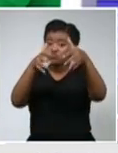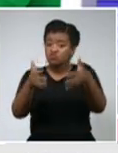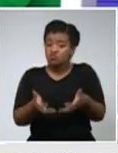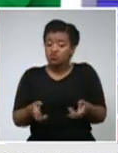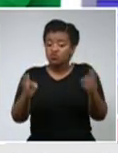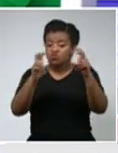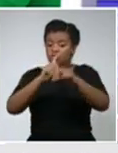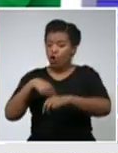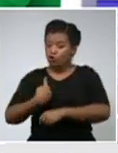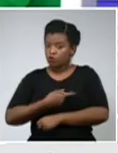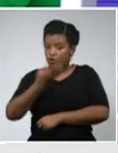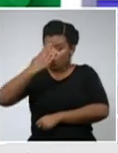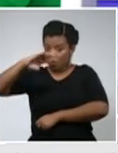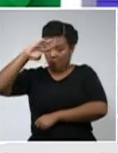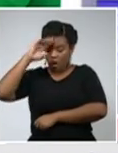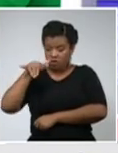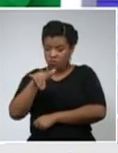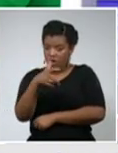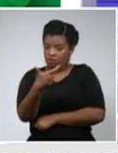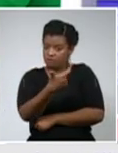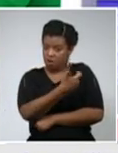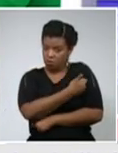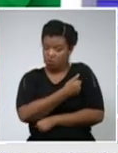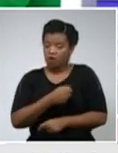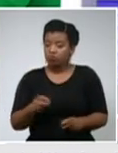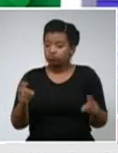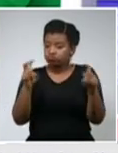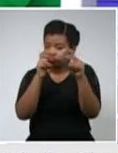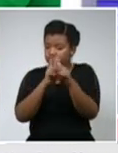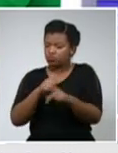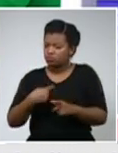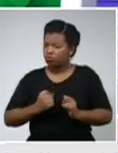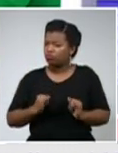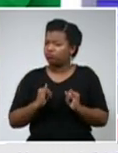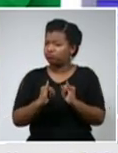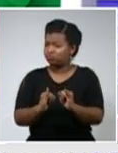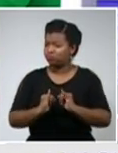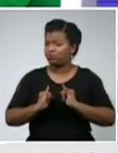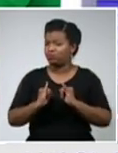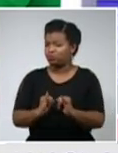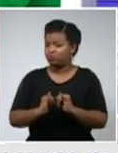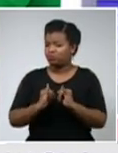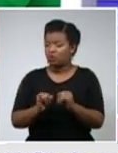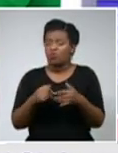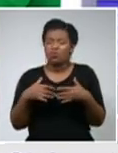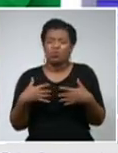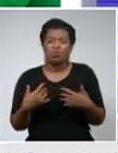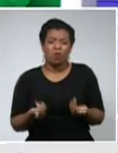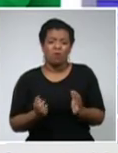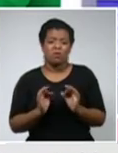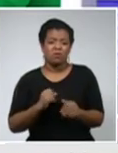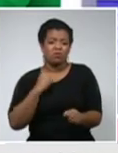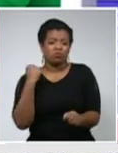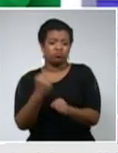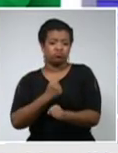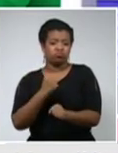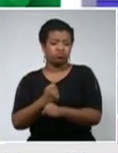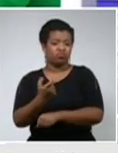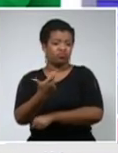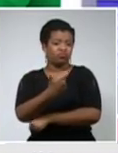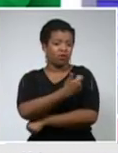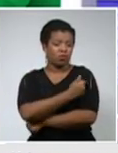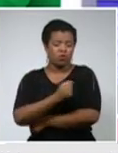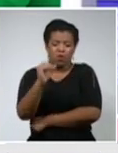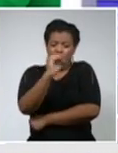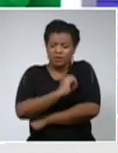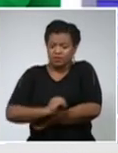nuestras. Se ha dado mucha información de cómo va todo el trabajo organizativo y